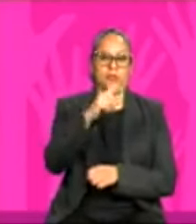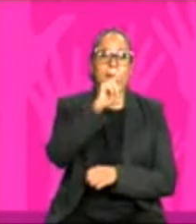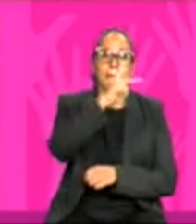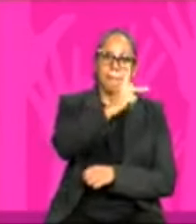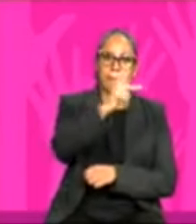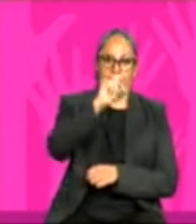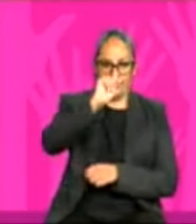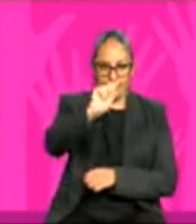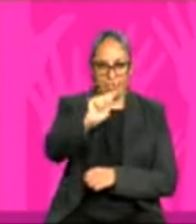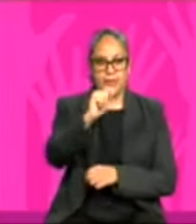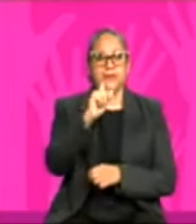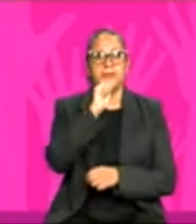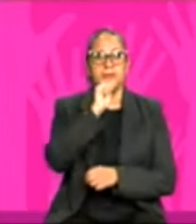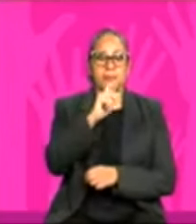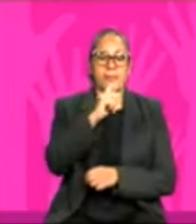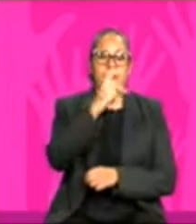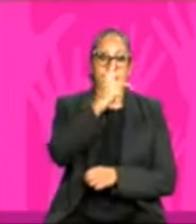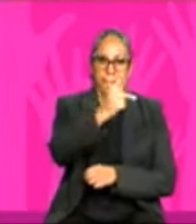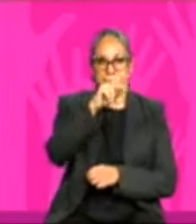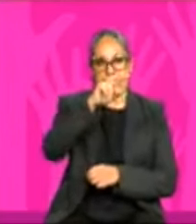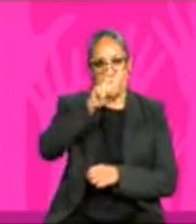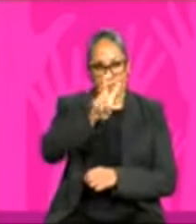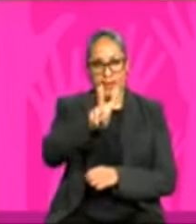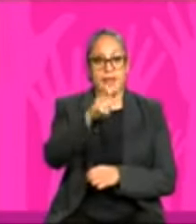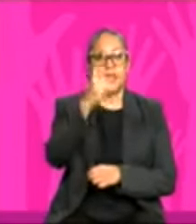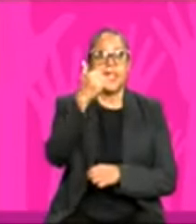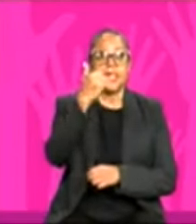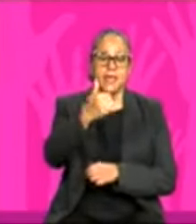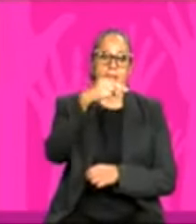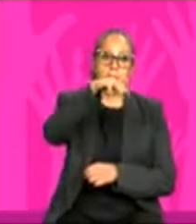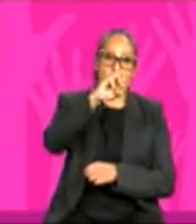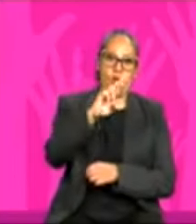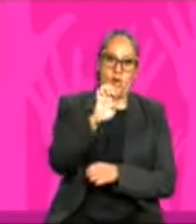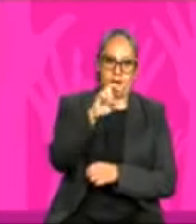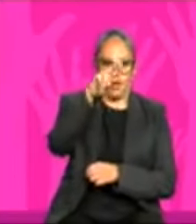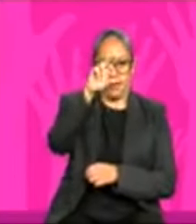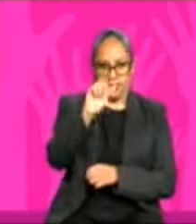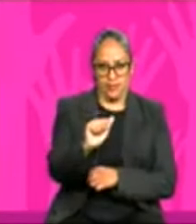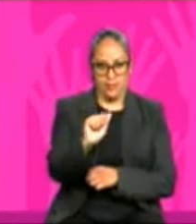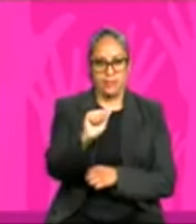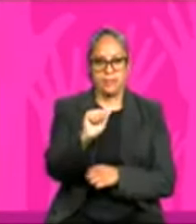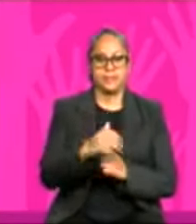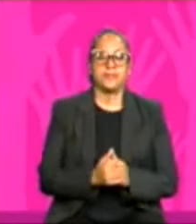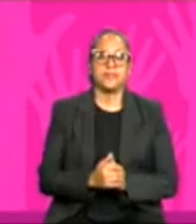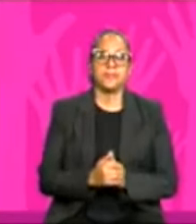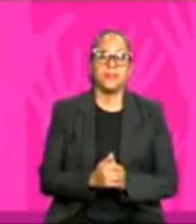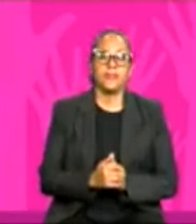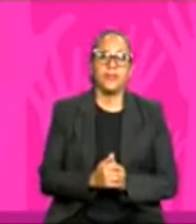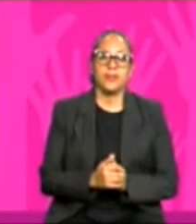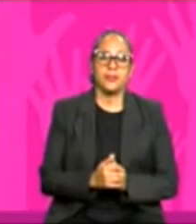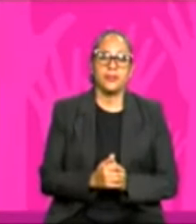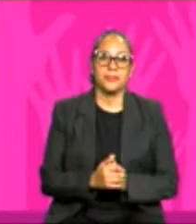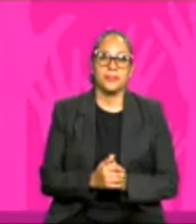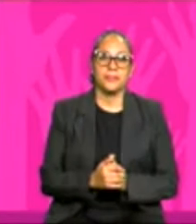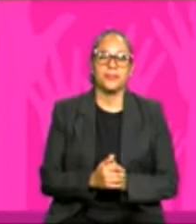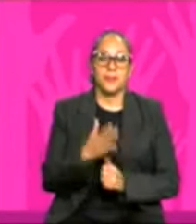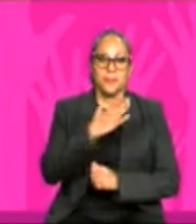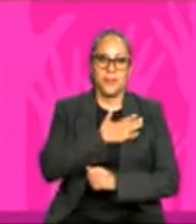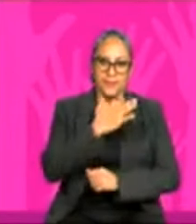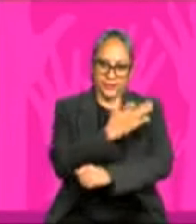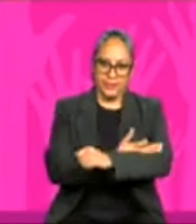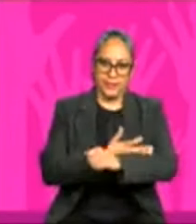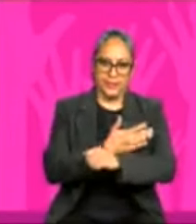Verde Ecologista de México, Morena, Nueva Alianza, Partido Encuentro Solidario Morelos y Movimiento Alternativa Social. Buenas